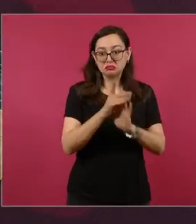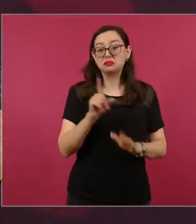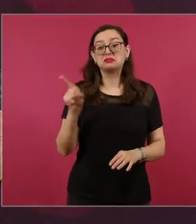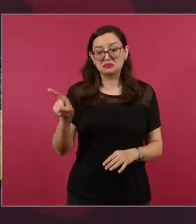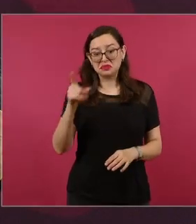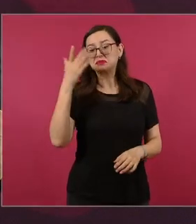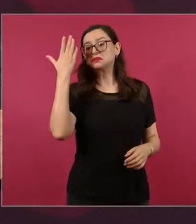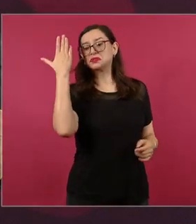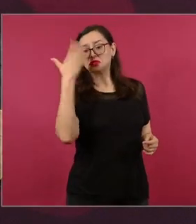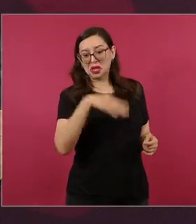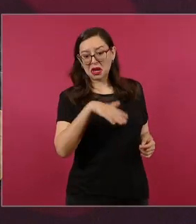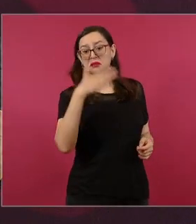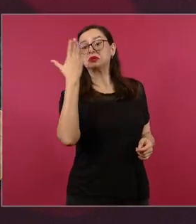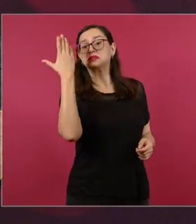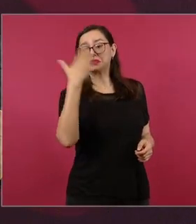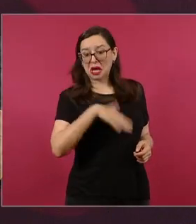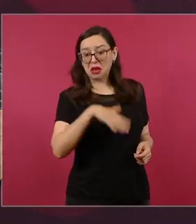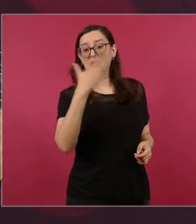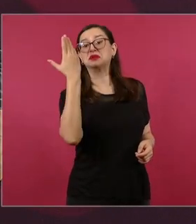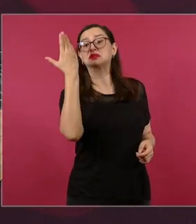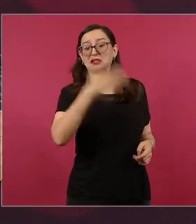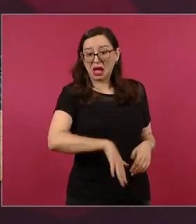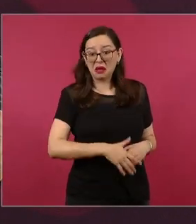y nos entendemos,